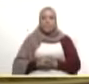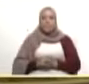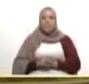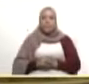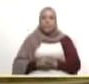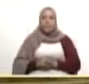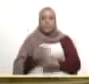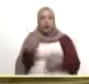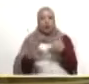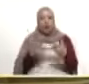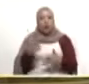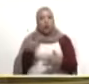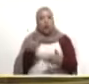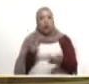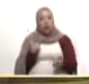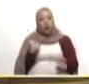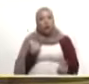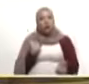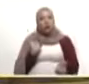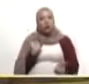Toma tus acciones.